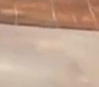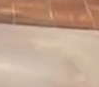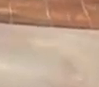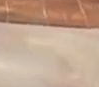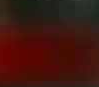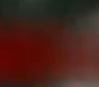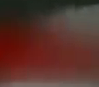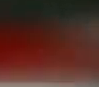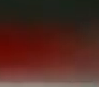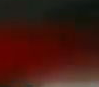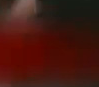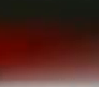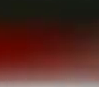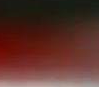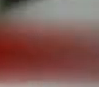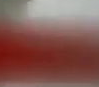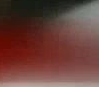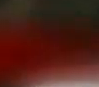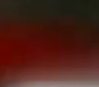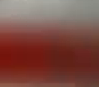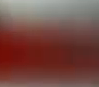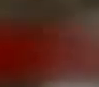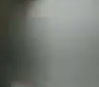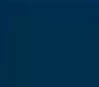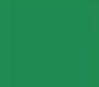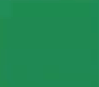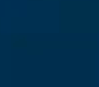empieza la noticia emisión estelar